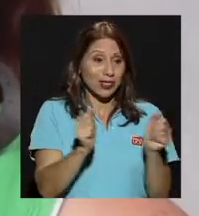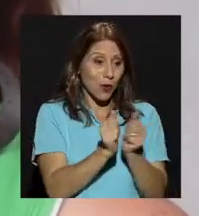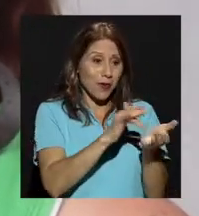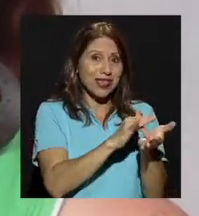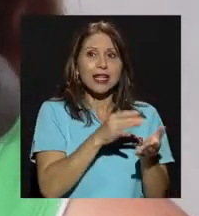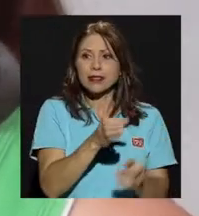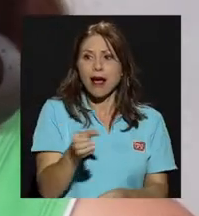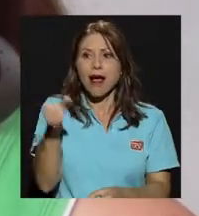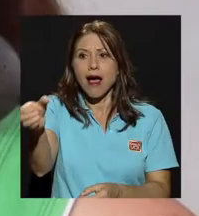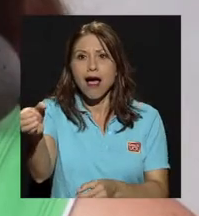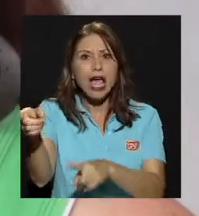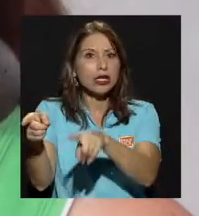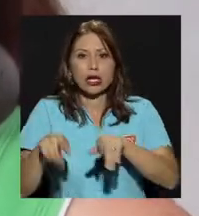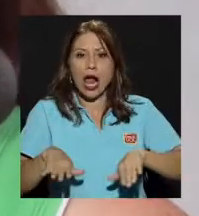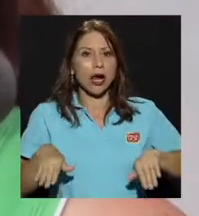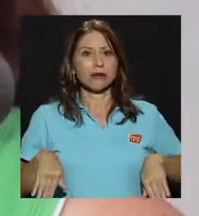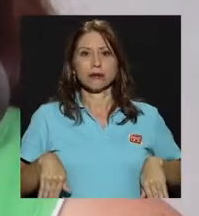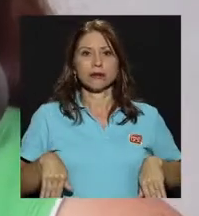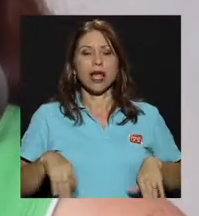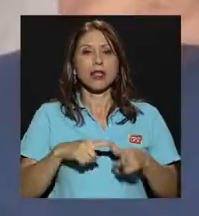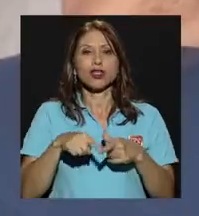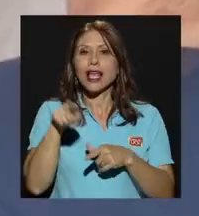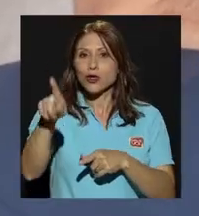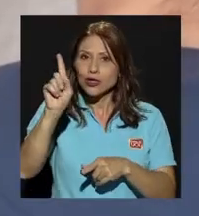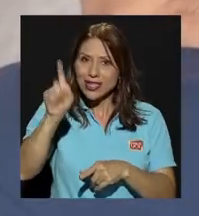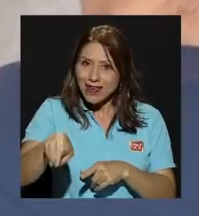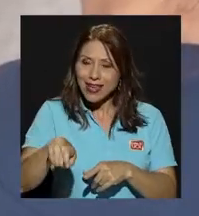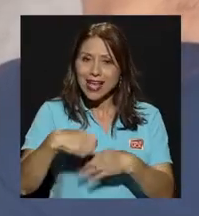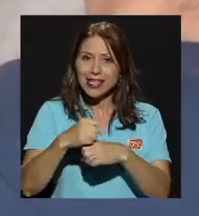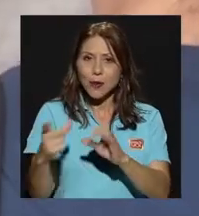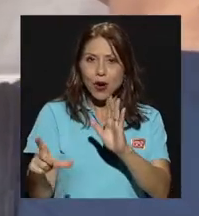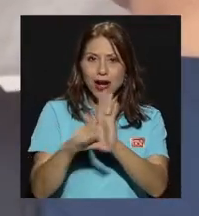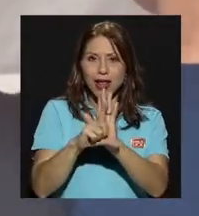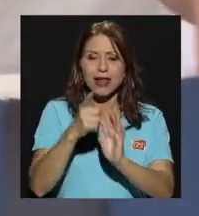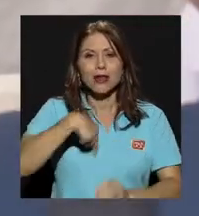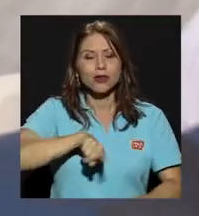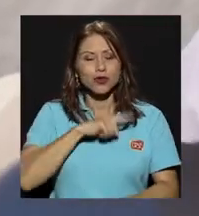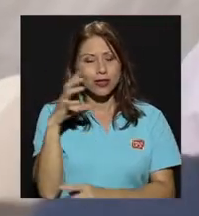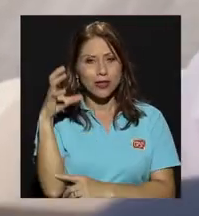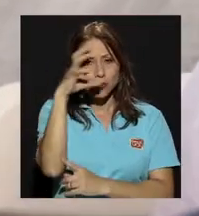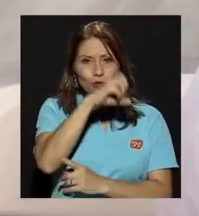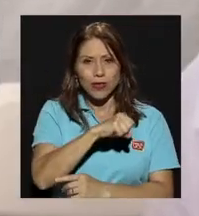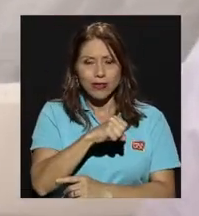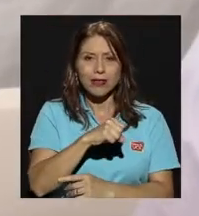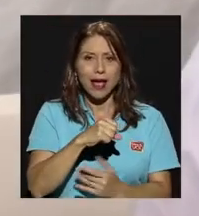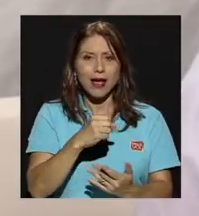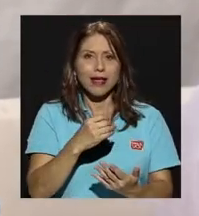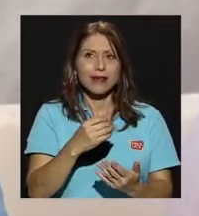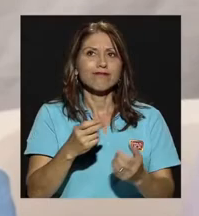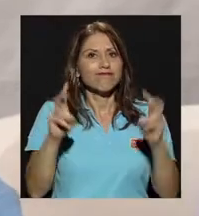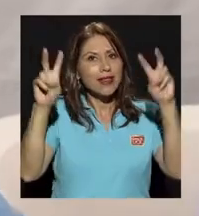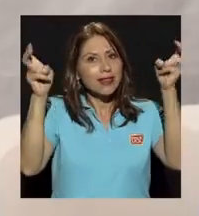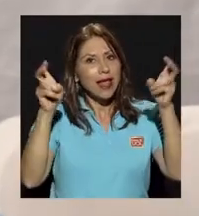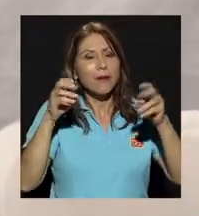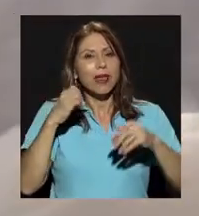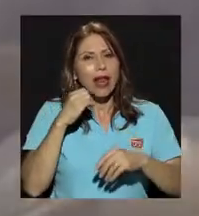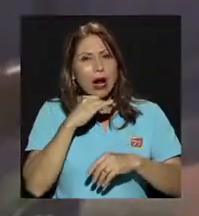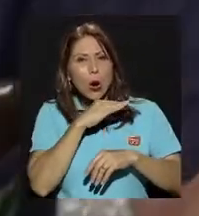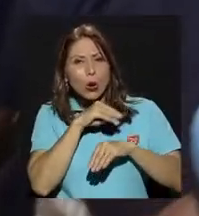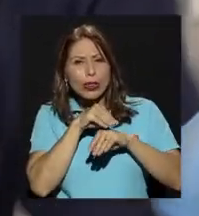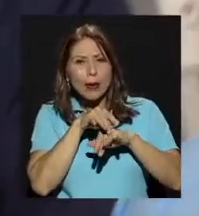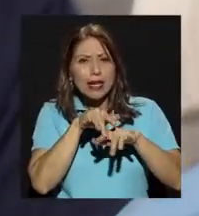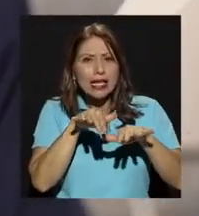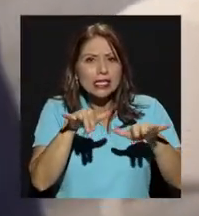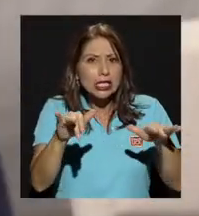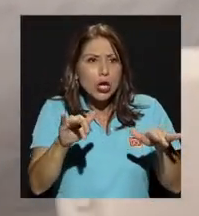los reciben. Y eso es algo que ellos tienen que hacer por ley. Entonces, nos estamos dando cuenta que en realidad, bueno, aparte del tema, ¿verdad?, de la contaminación que